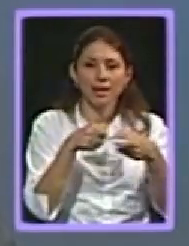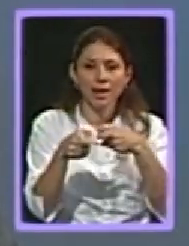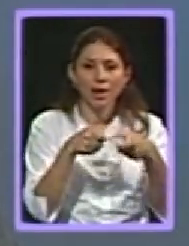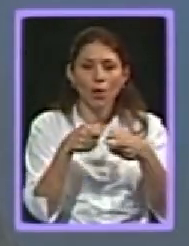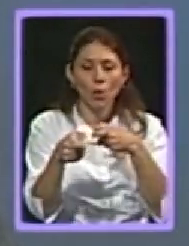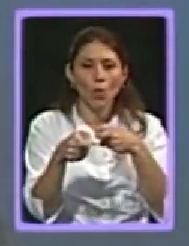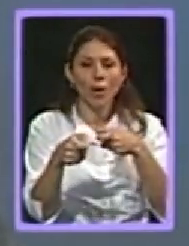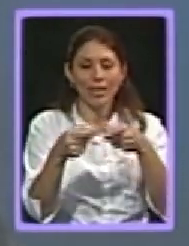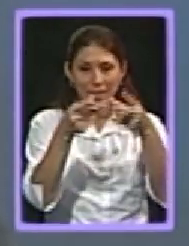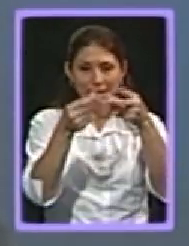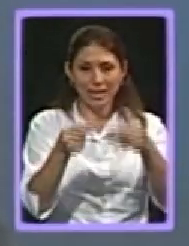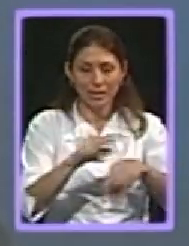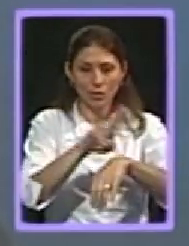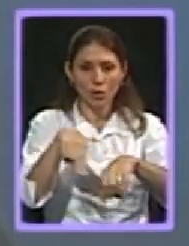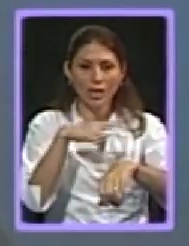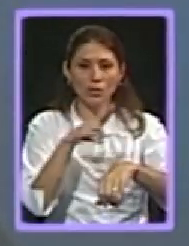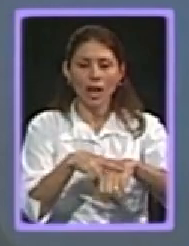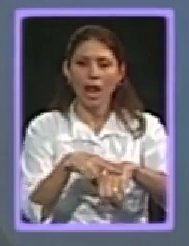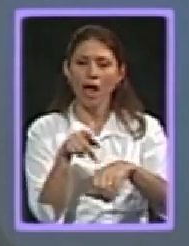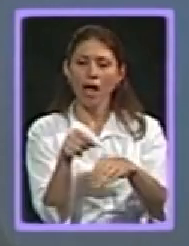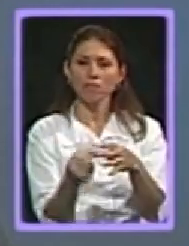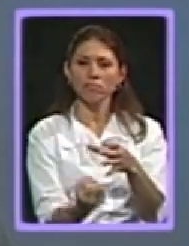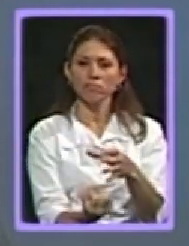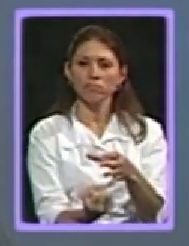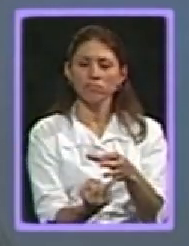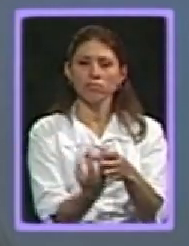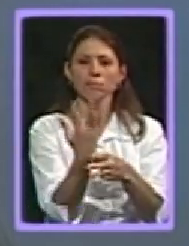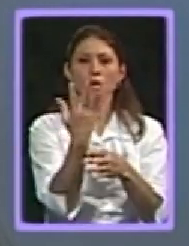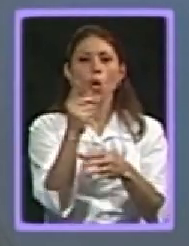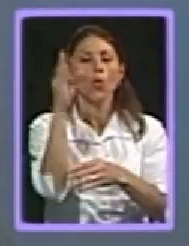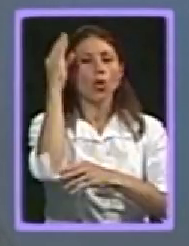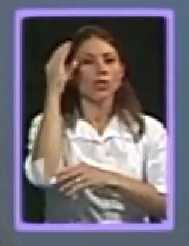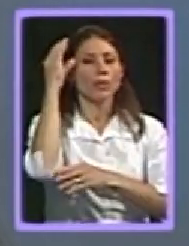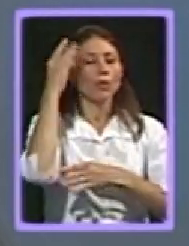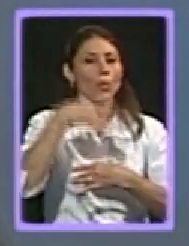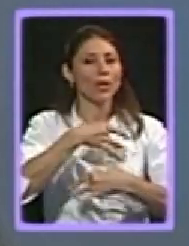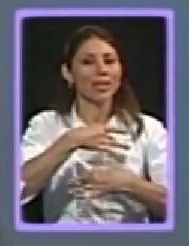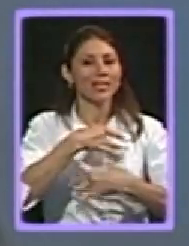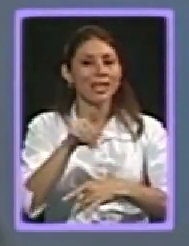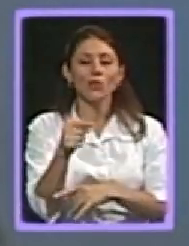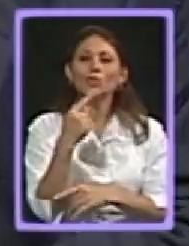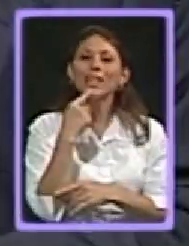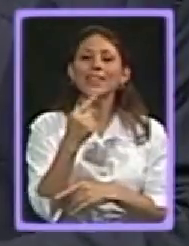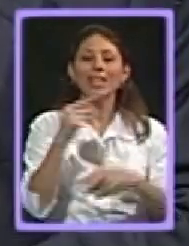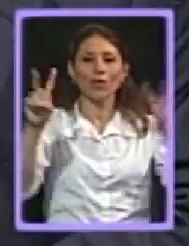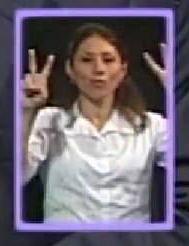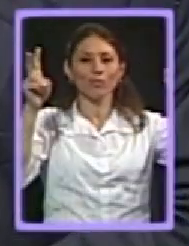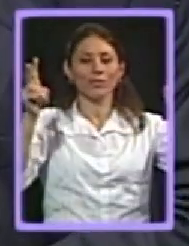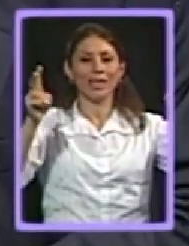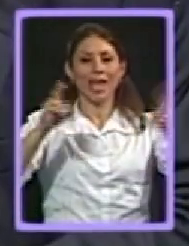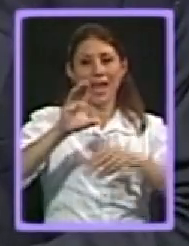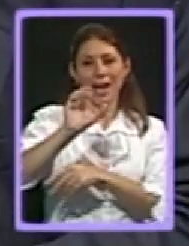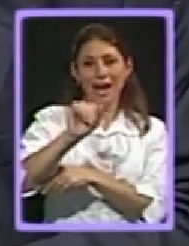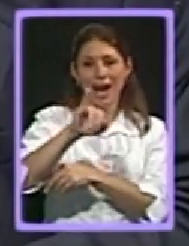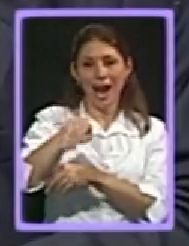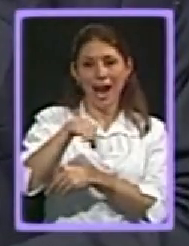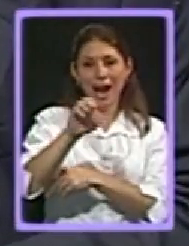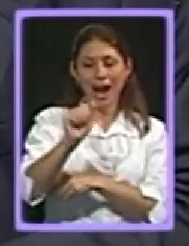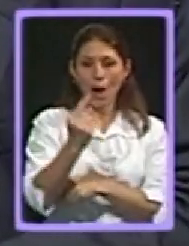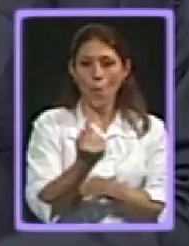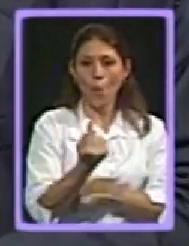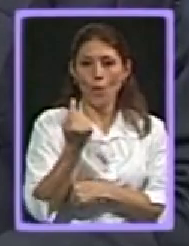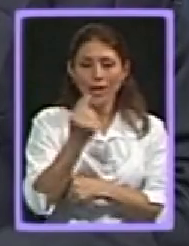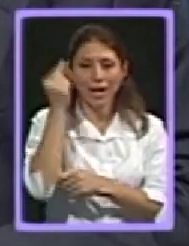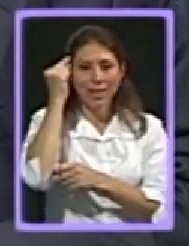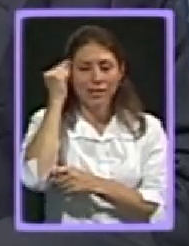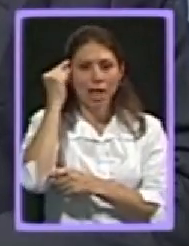inmerso, pues aflora ciertamente un concepto muy interesante. Usted acaba de decir la caja única del Estado, ¿no? Inmediatamente